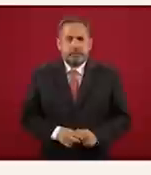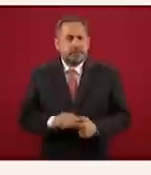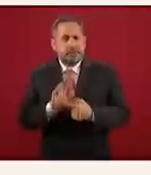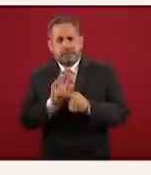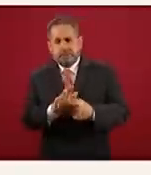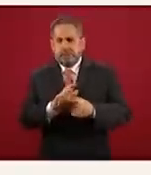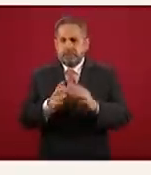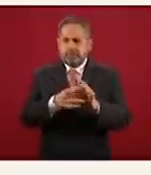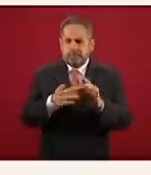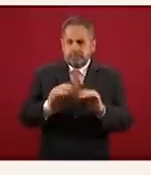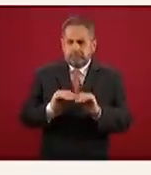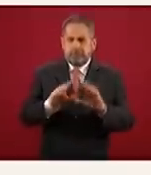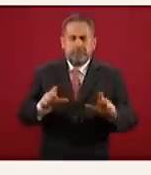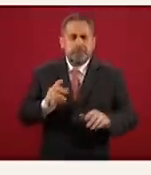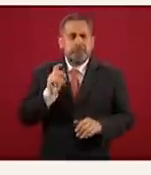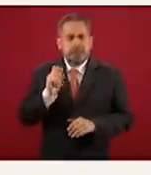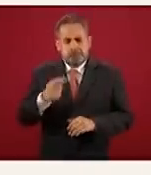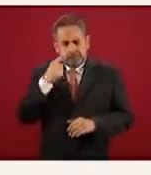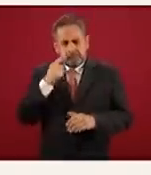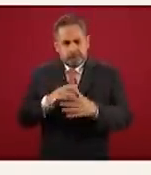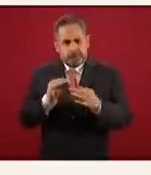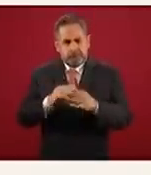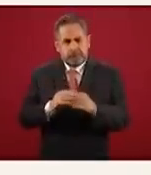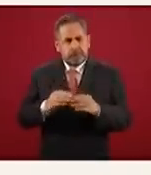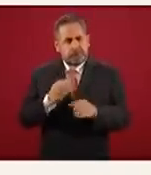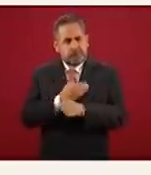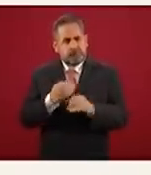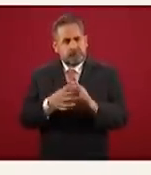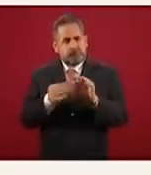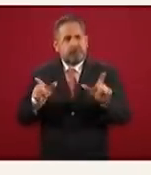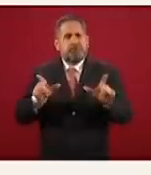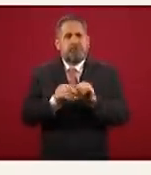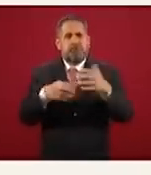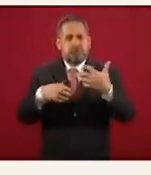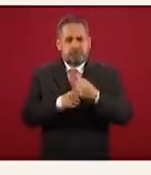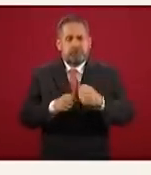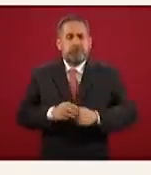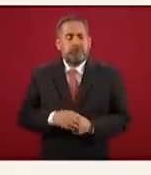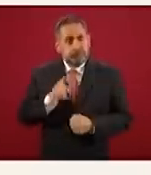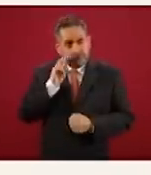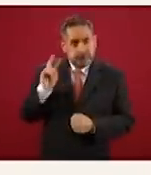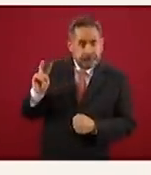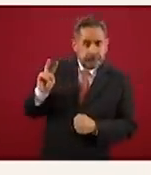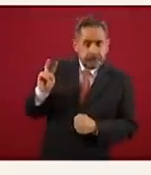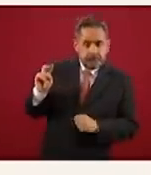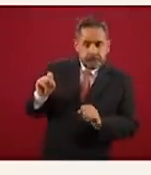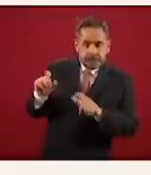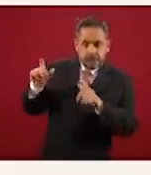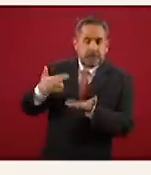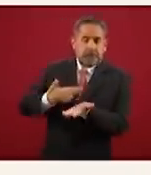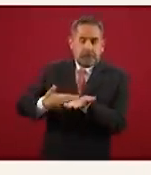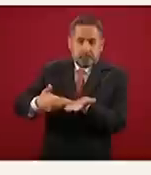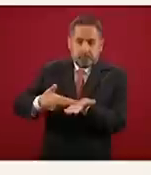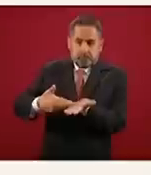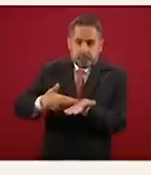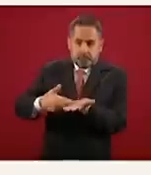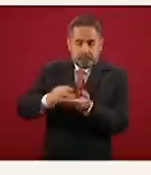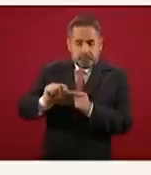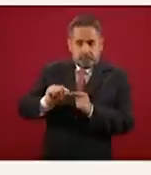ejemplifican mucho lo que aquí dijimos, ya como un resumen. Las barras color rosado